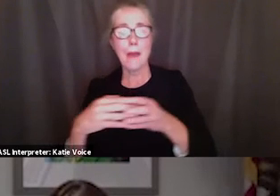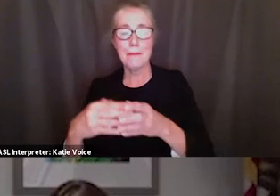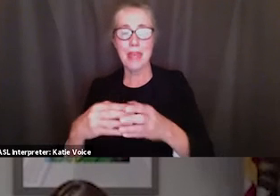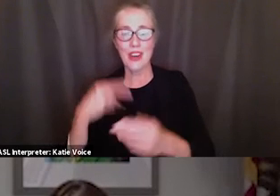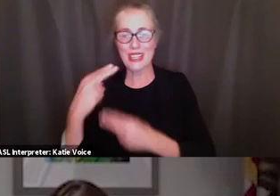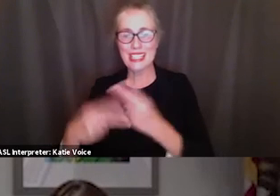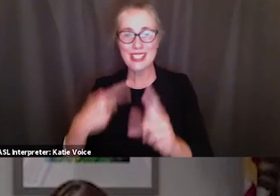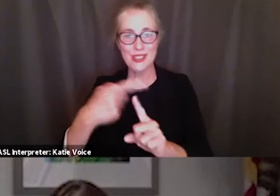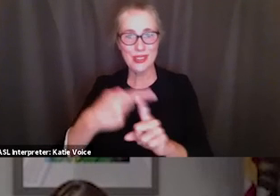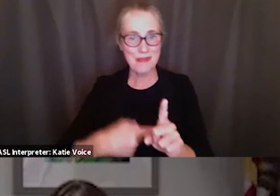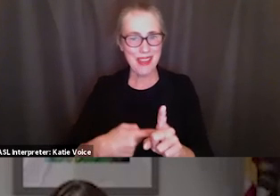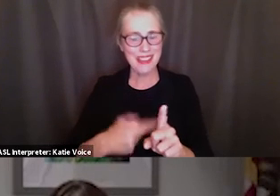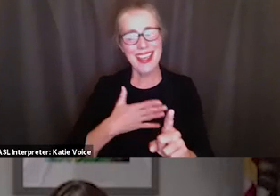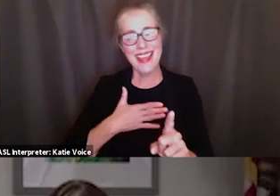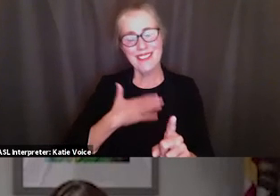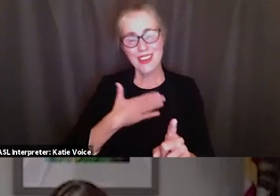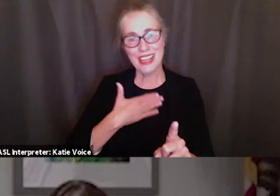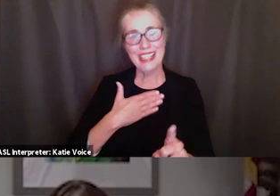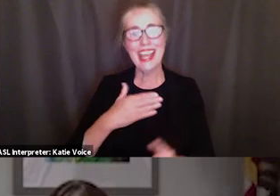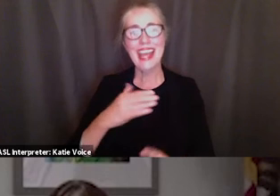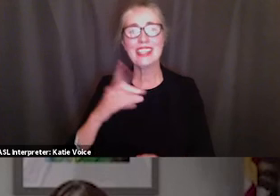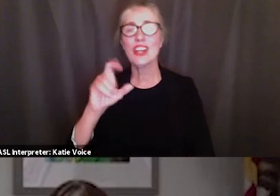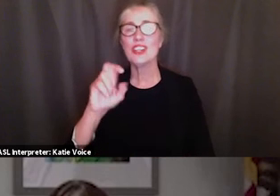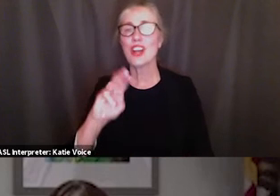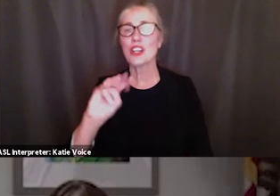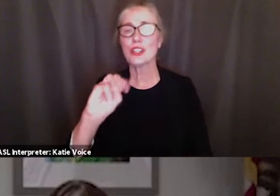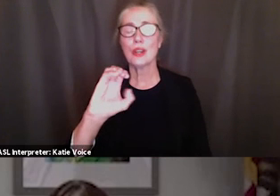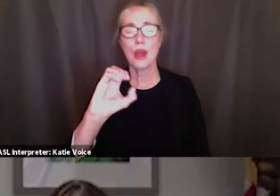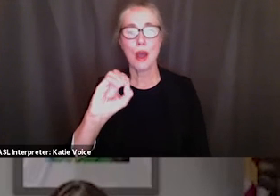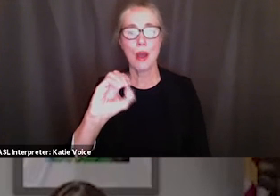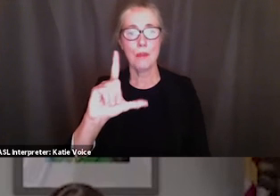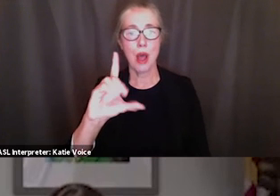herencia filipino-americana. Me da mucho gusto que la doctora